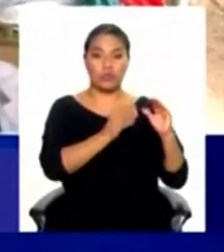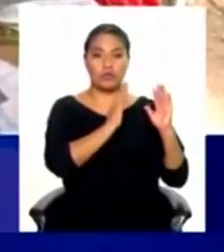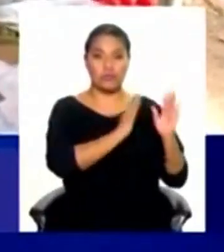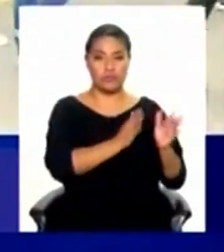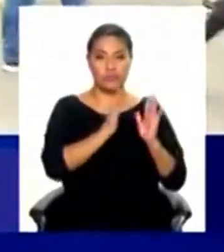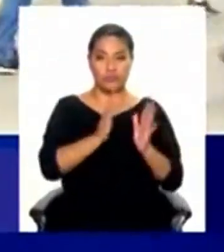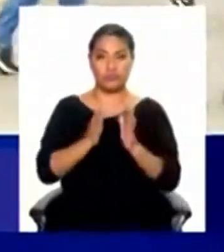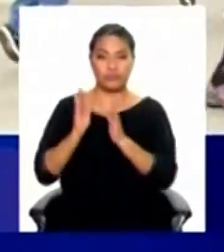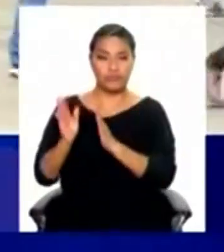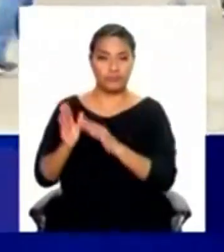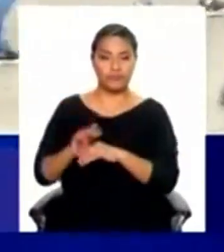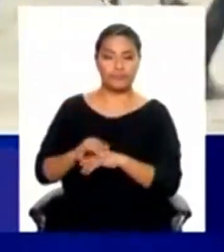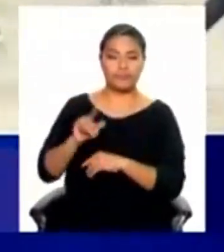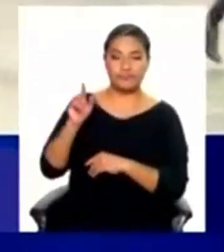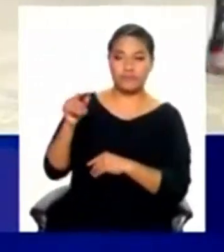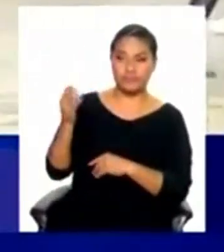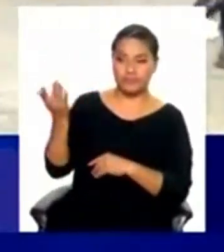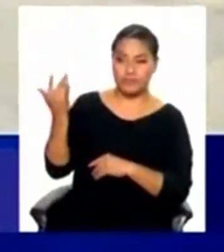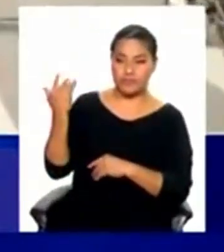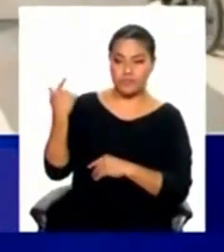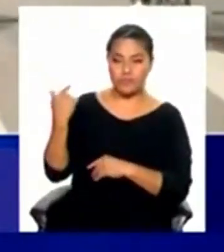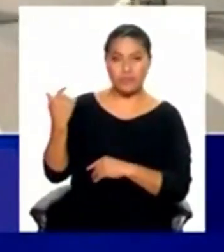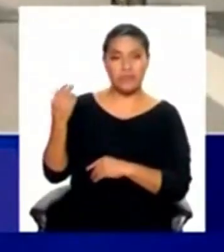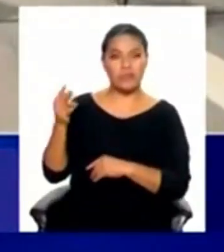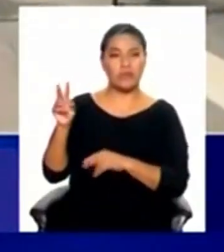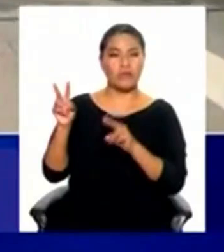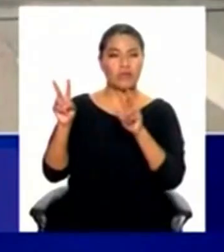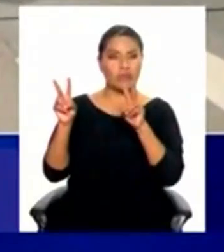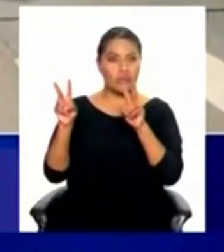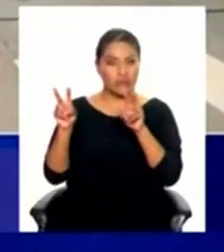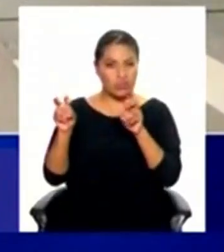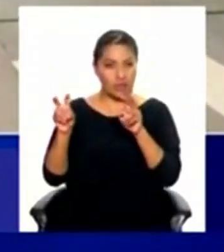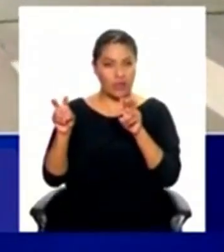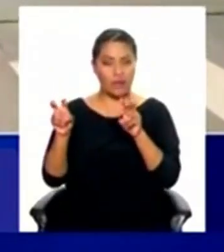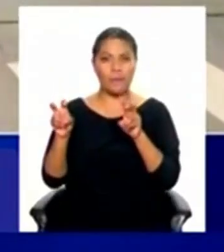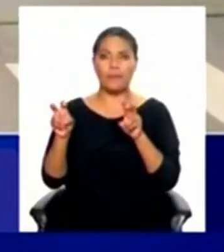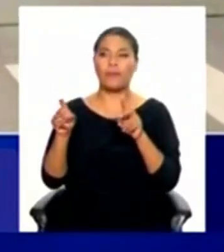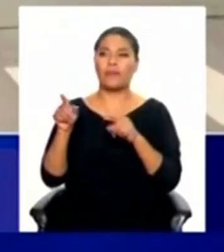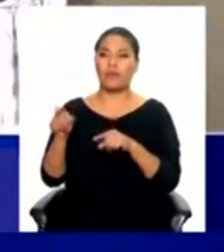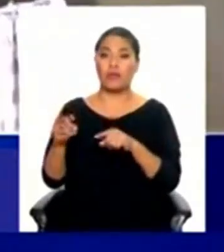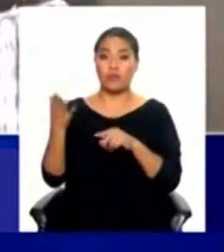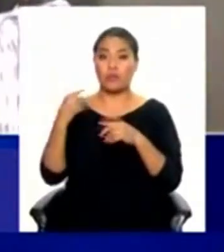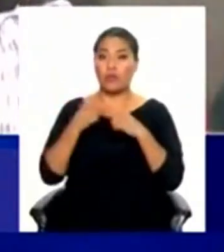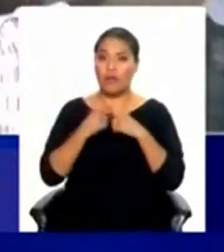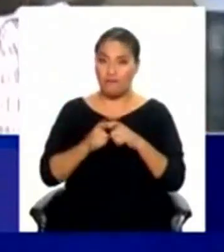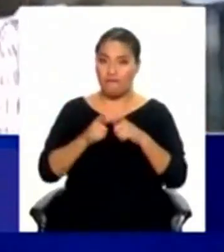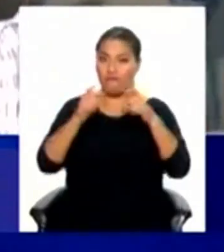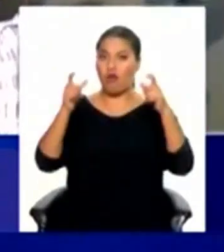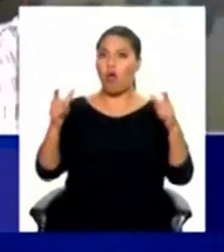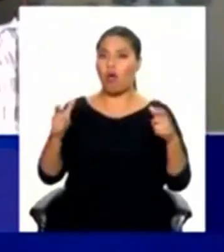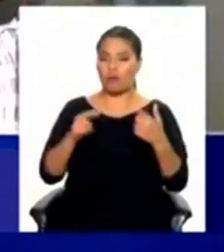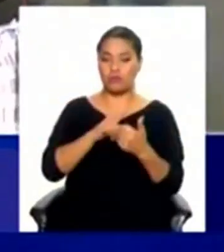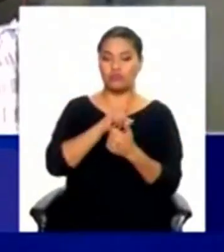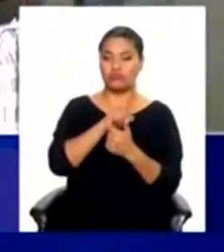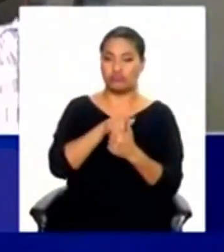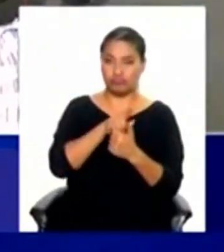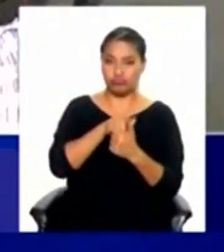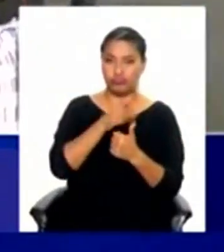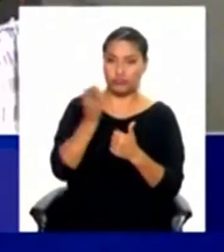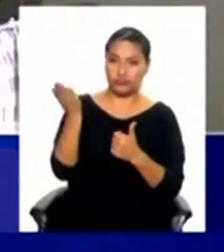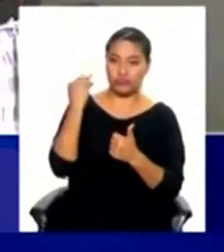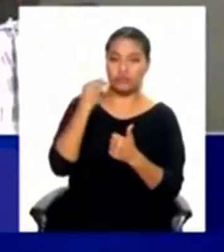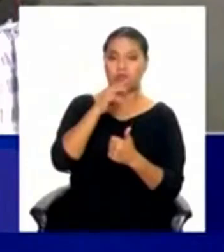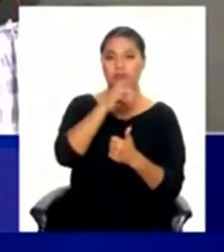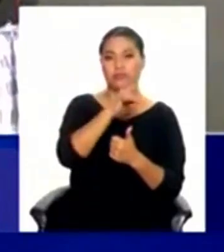partes tú has mencionado obras digamos de Gran envergadura de Gran impacto bueno son tres hasta